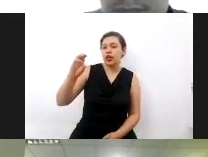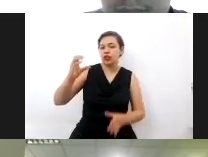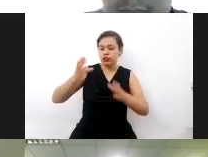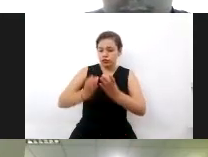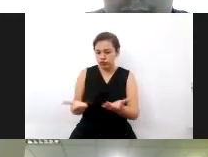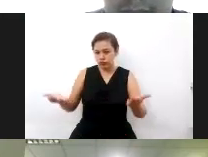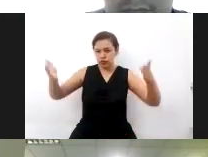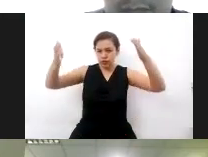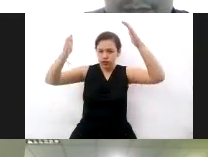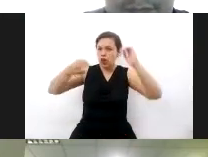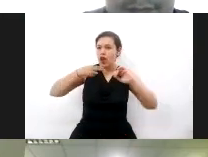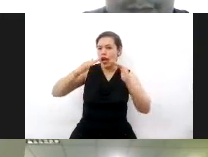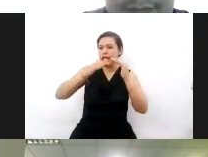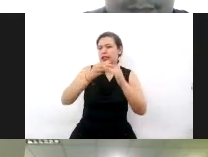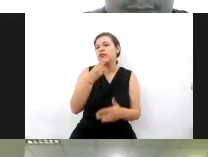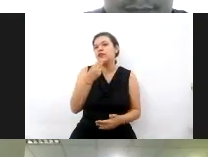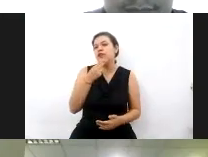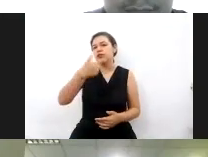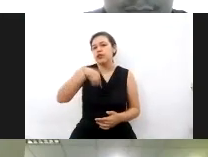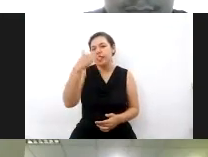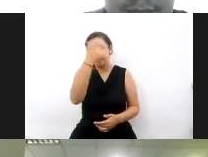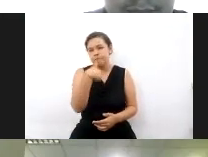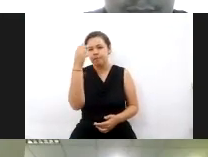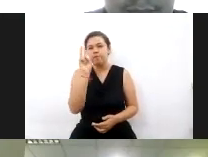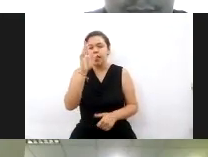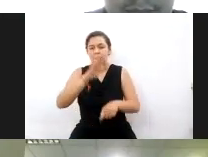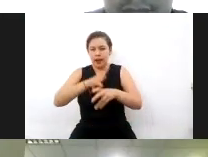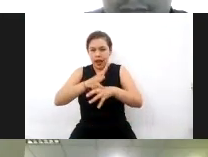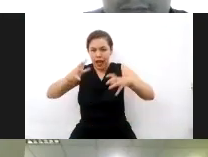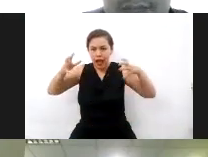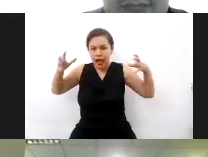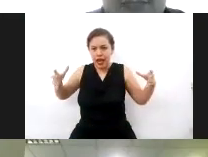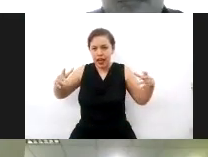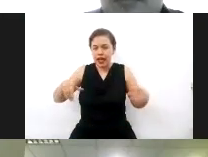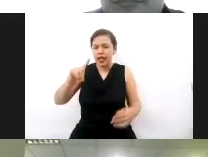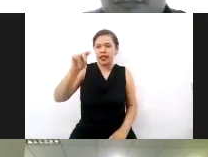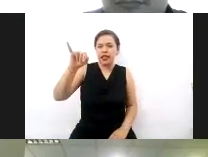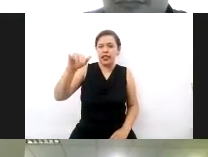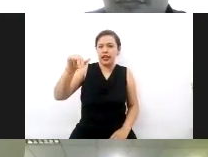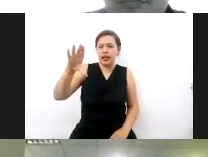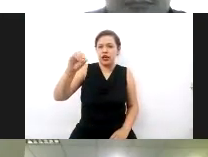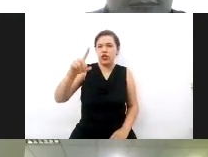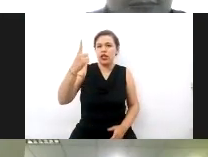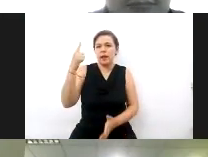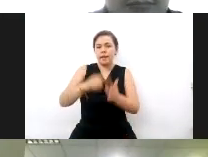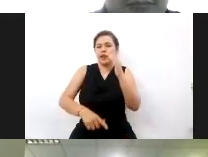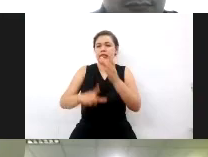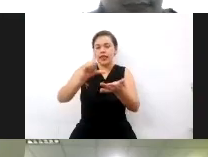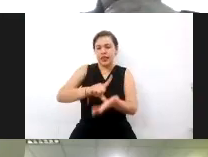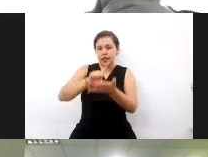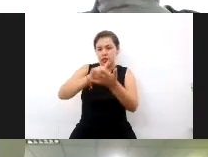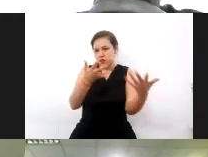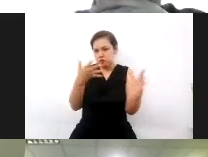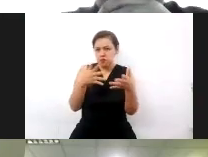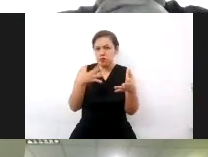casas, ¿no? Que son los que ustedes están observando ahí, el más grande, el que dice tinaco de 1,000 litros aproximadamente. O tenemos cisterna